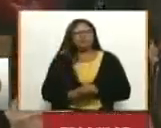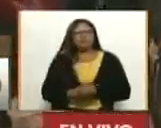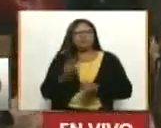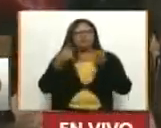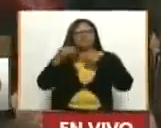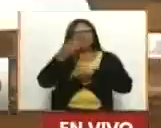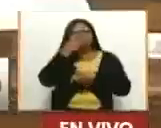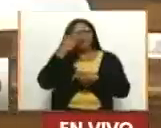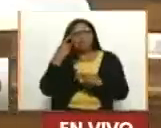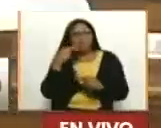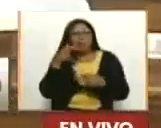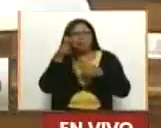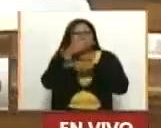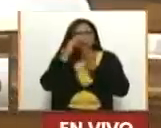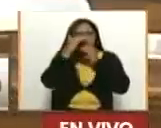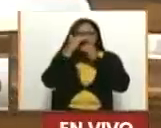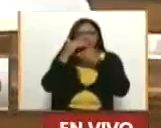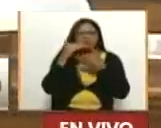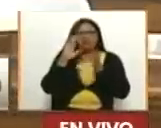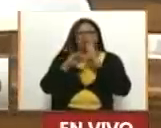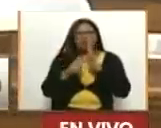narcotraficante, terrorista, corrupto,